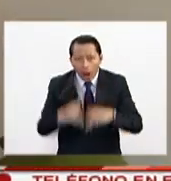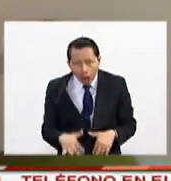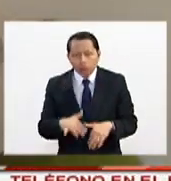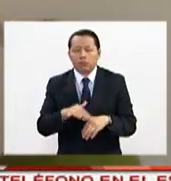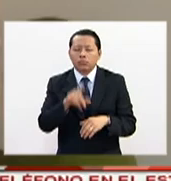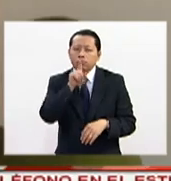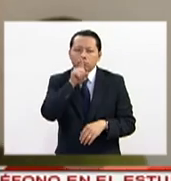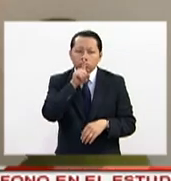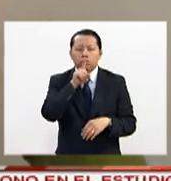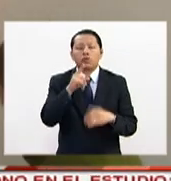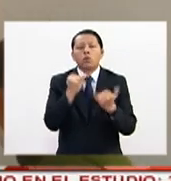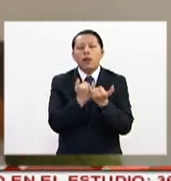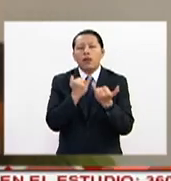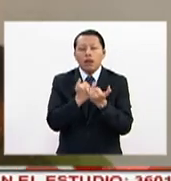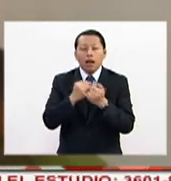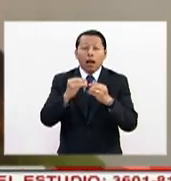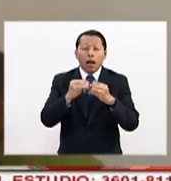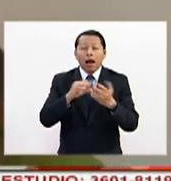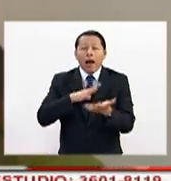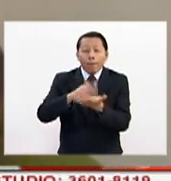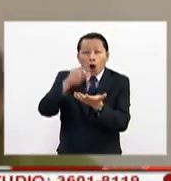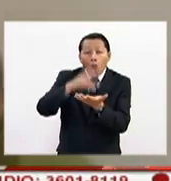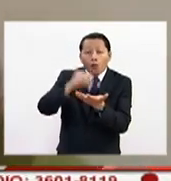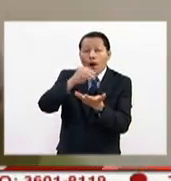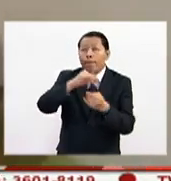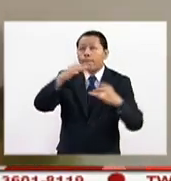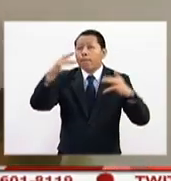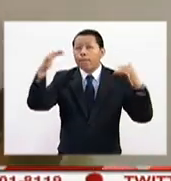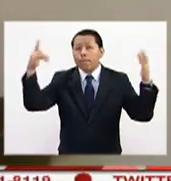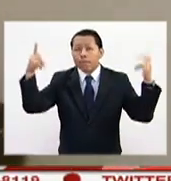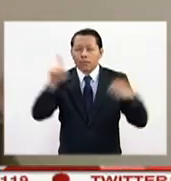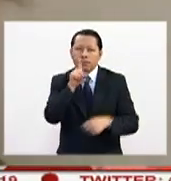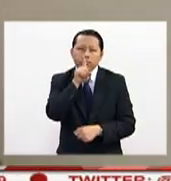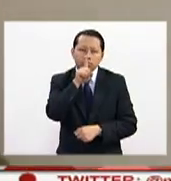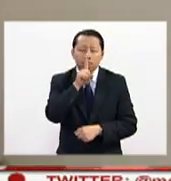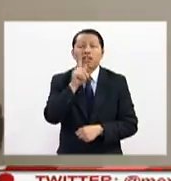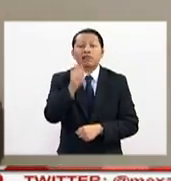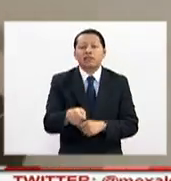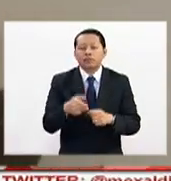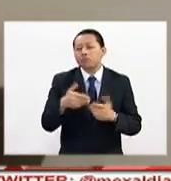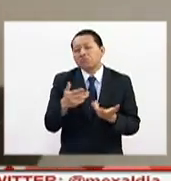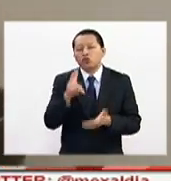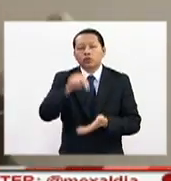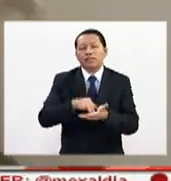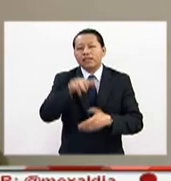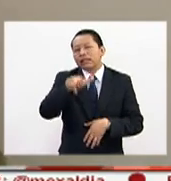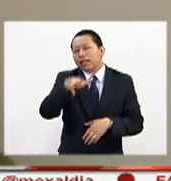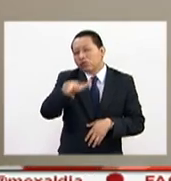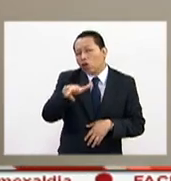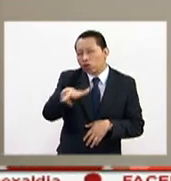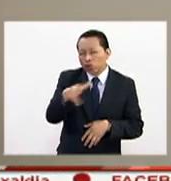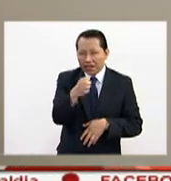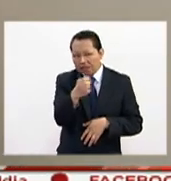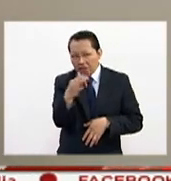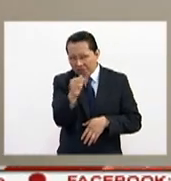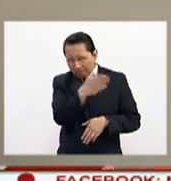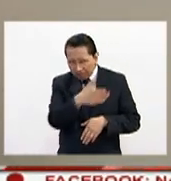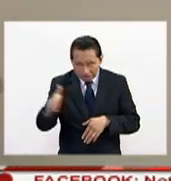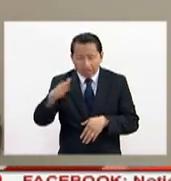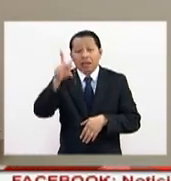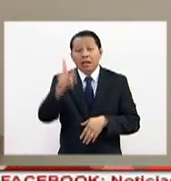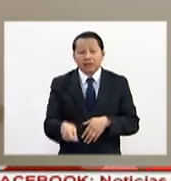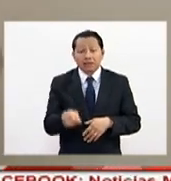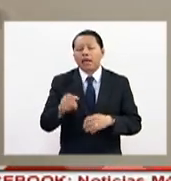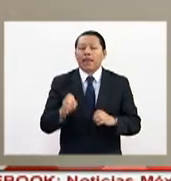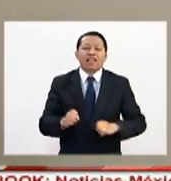genera cantidades exageradas de polvo que son dañinas al ambiente. Se espera que a principios de 2018 la ciudad no tenga un solo edificio de